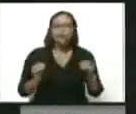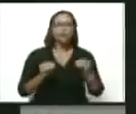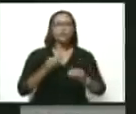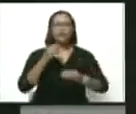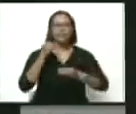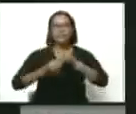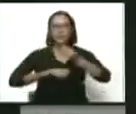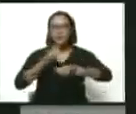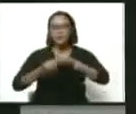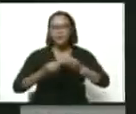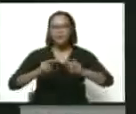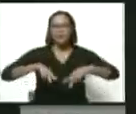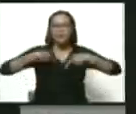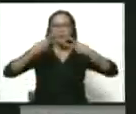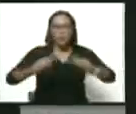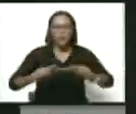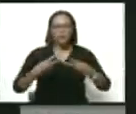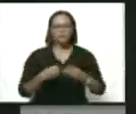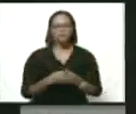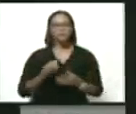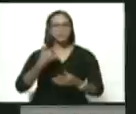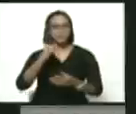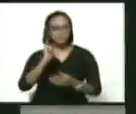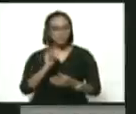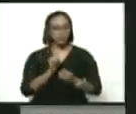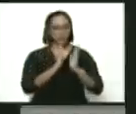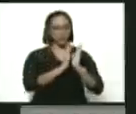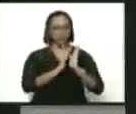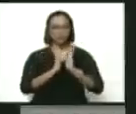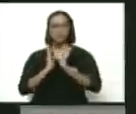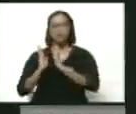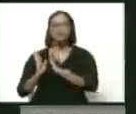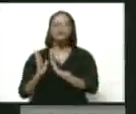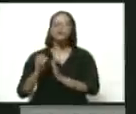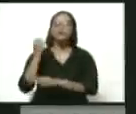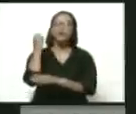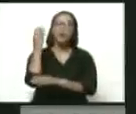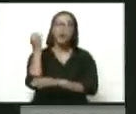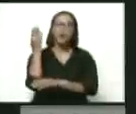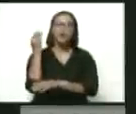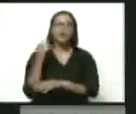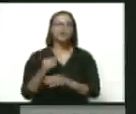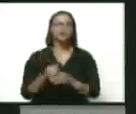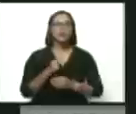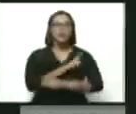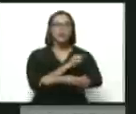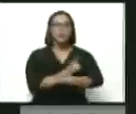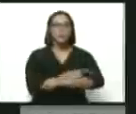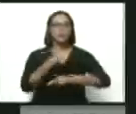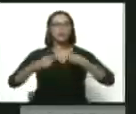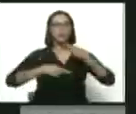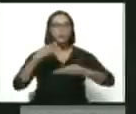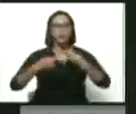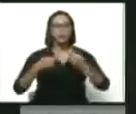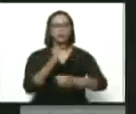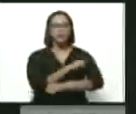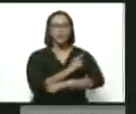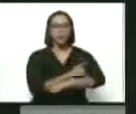innovando, hay una secuencia de congresos del poder revolucionario, del poder